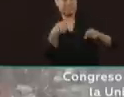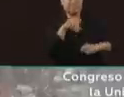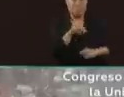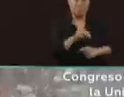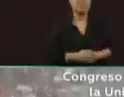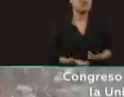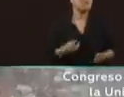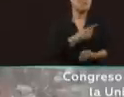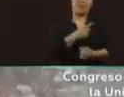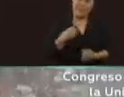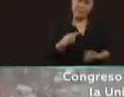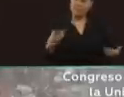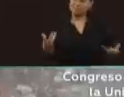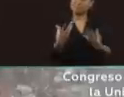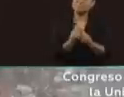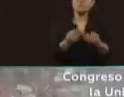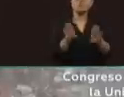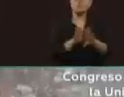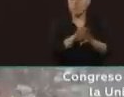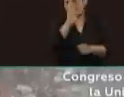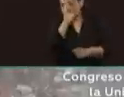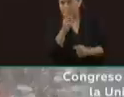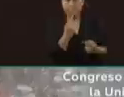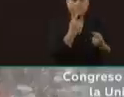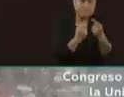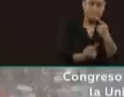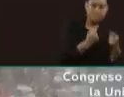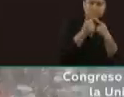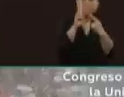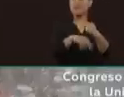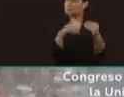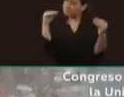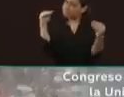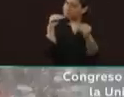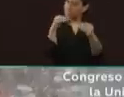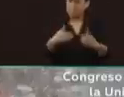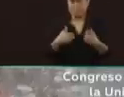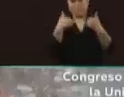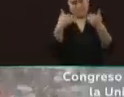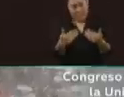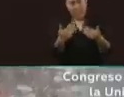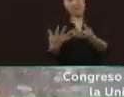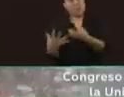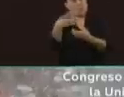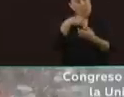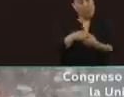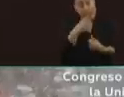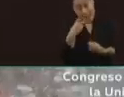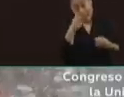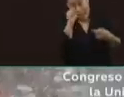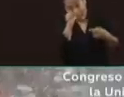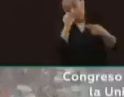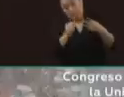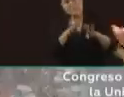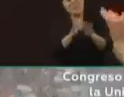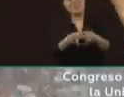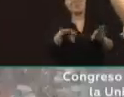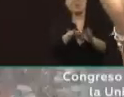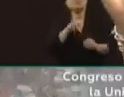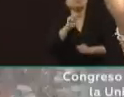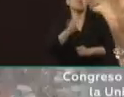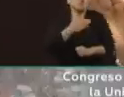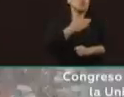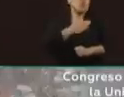diálogo respetuoso y el debate franco e incluyente deben ser los pilares de nuestra democracia.